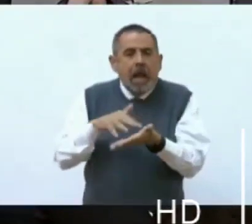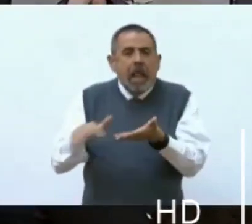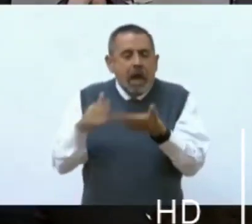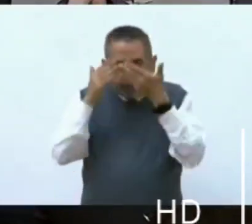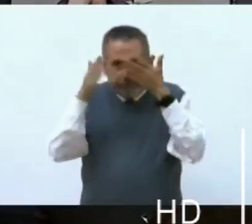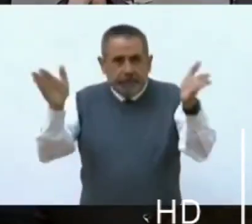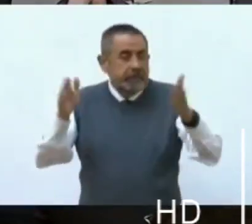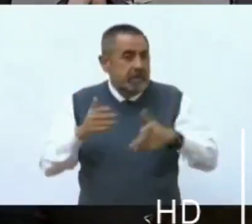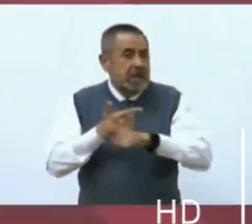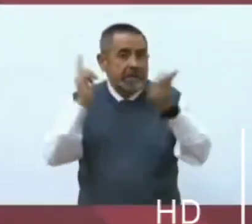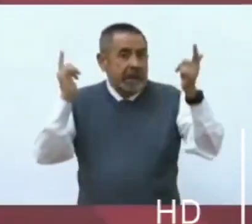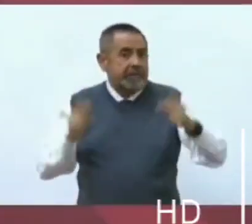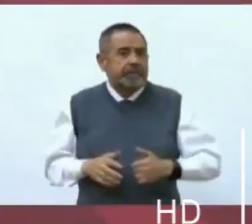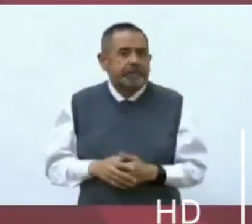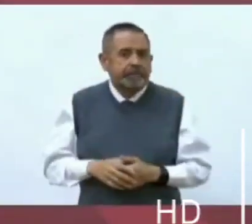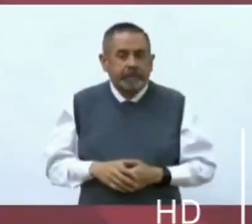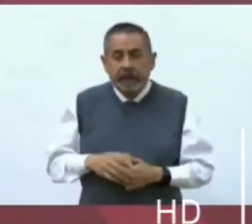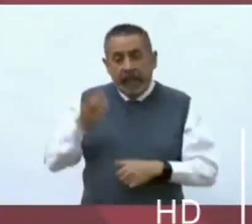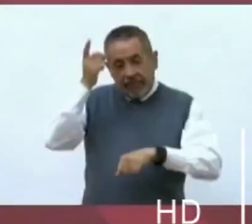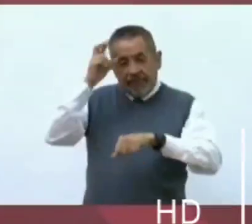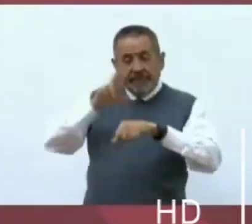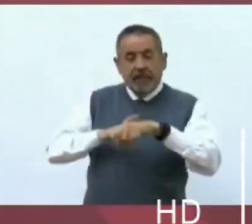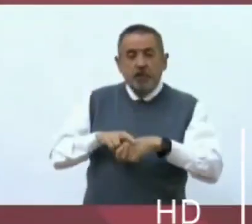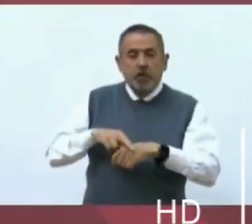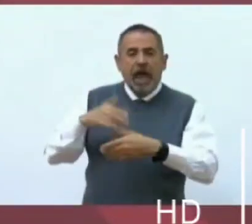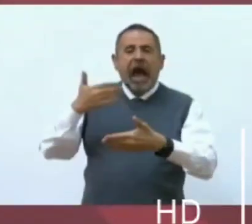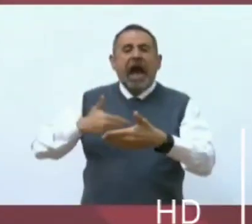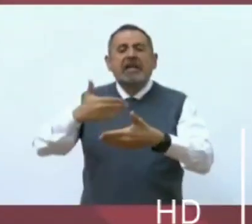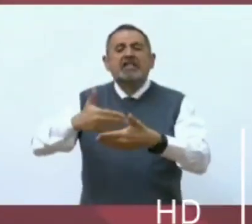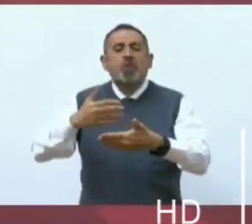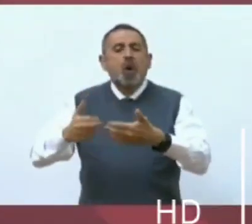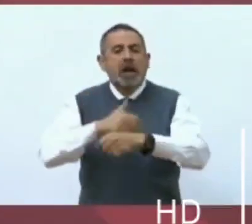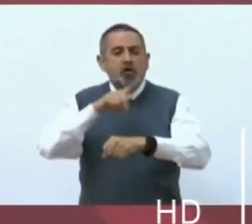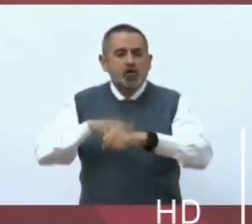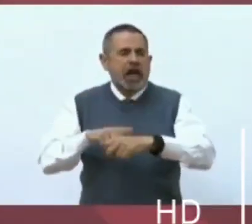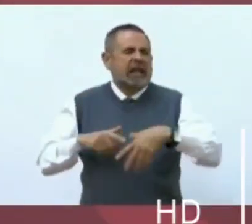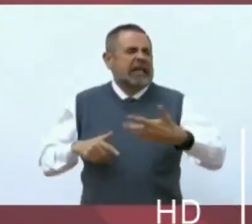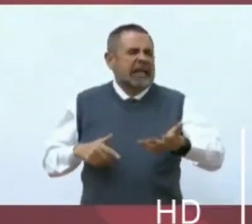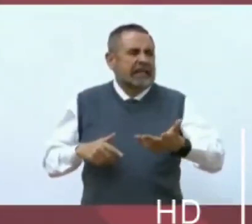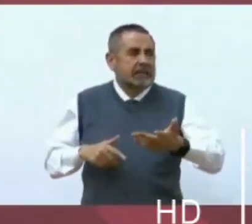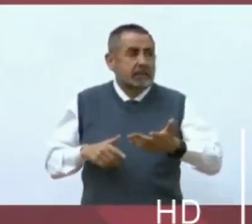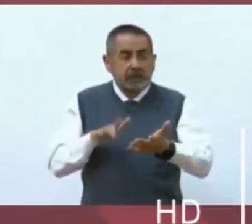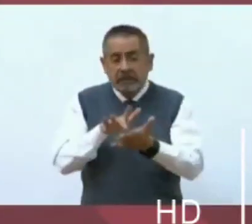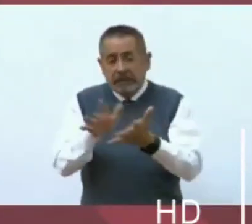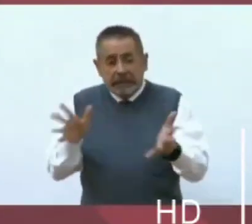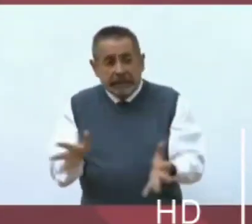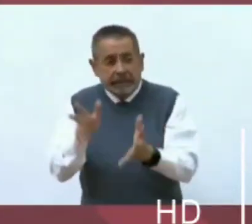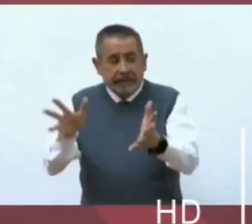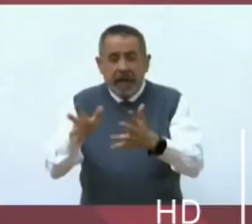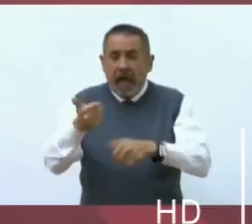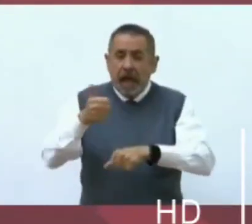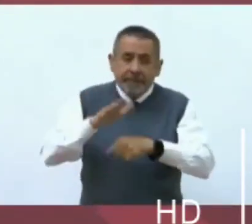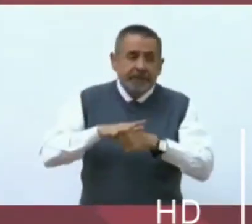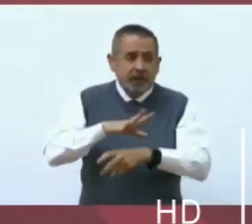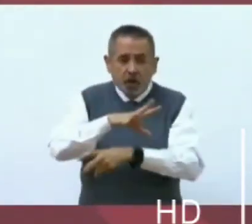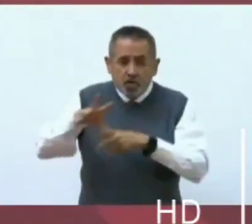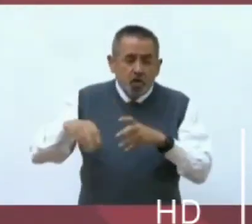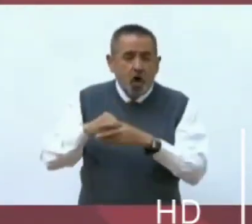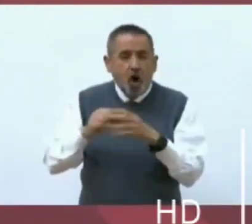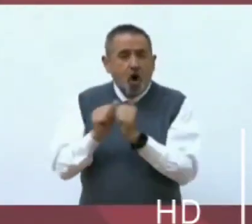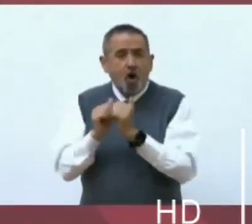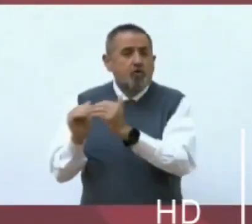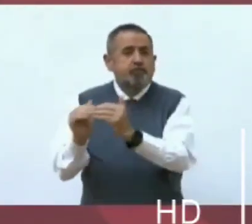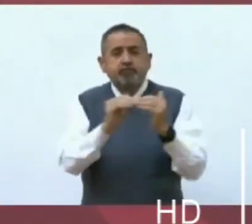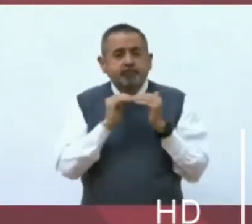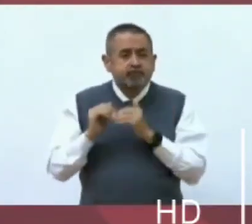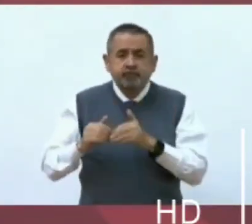La Dirección de Desarrollo Archivístico Nacional tiene como objetivo impulsar la organización y administración homogénea